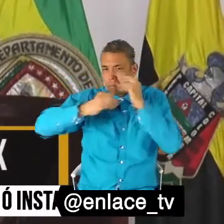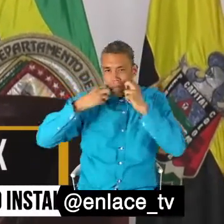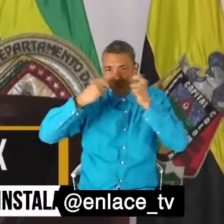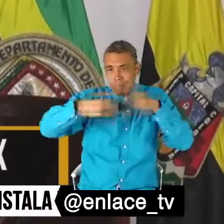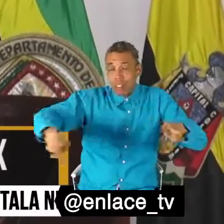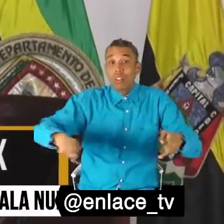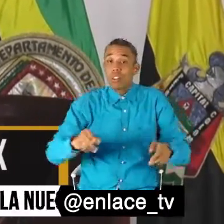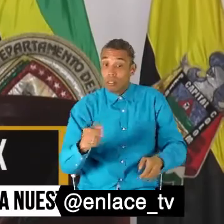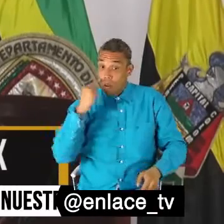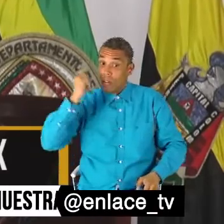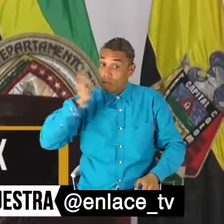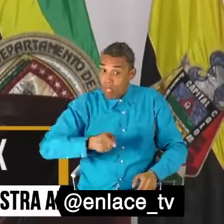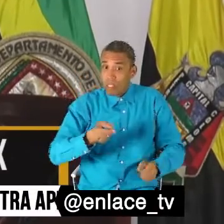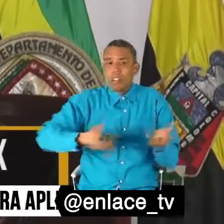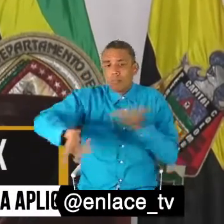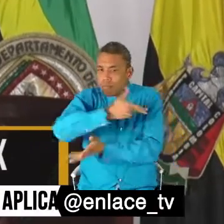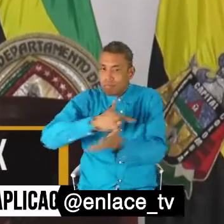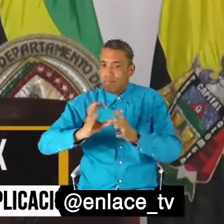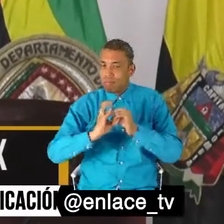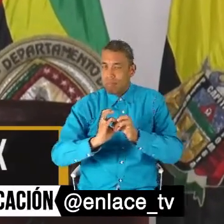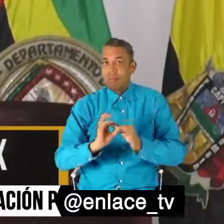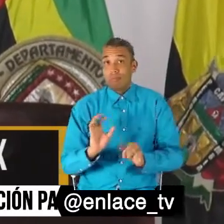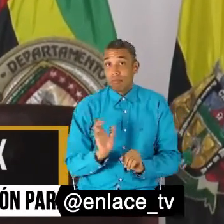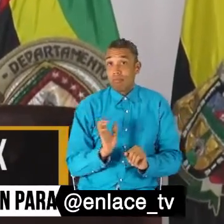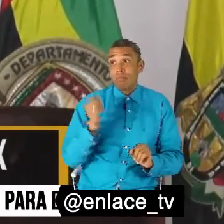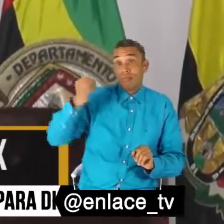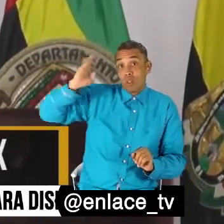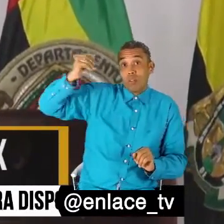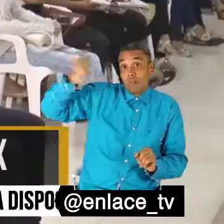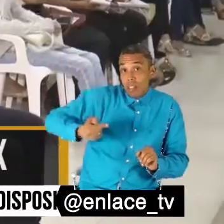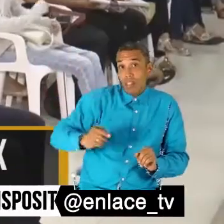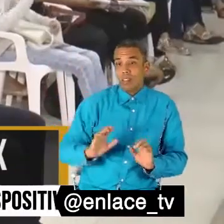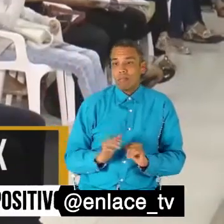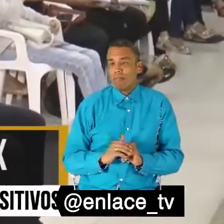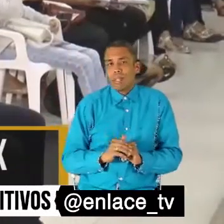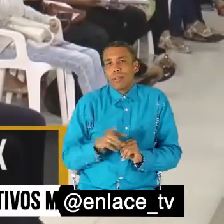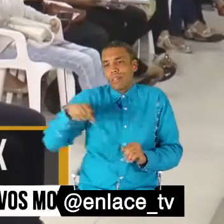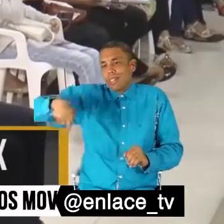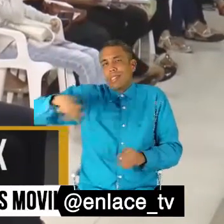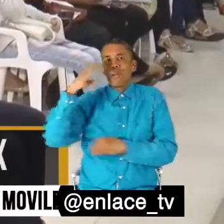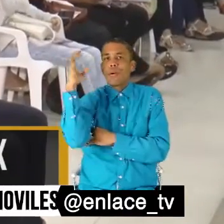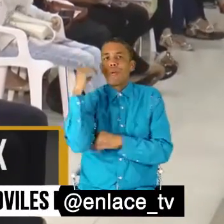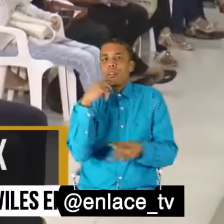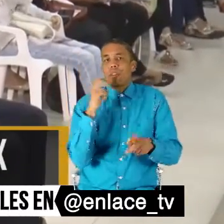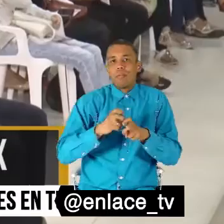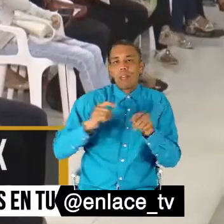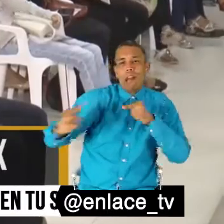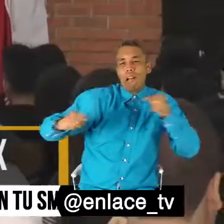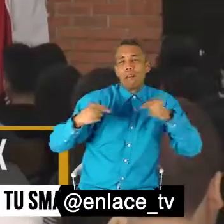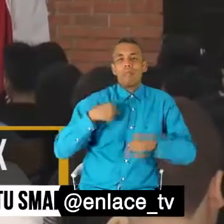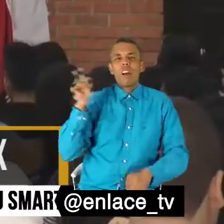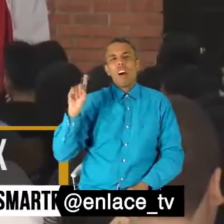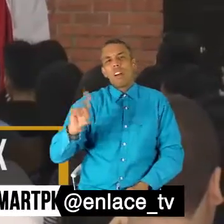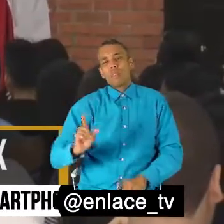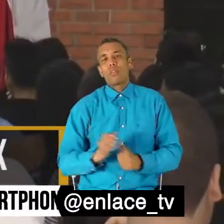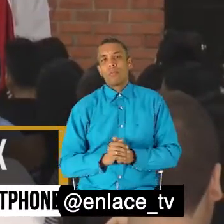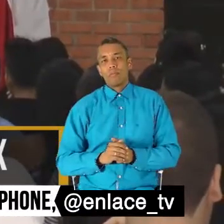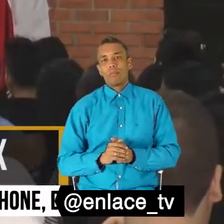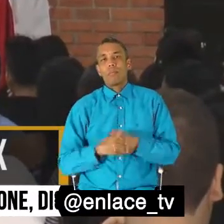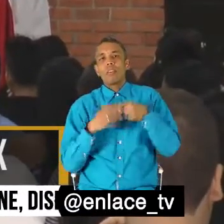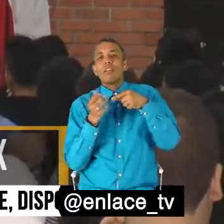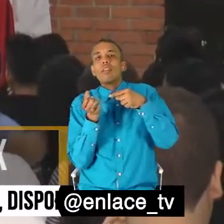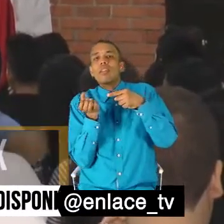capaces, nunca resolvimos los grandes problemas del país. El seminario pedagógico tiene lugar en el auditorio de la institución